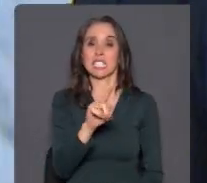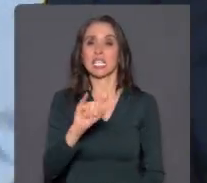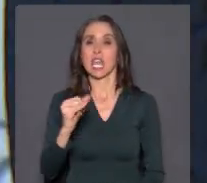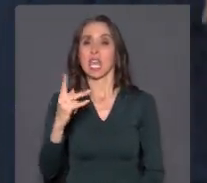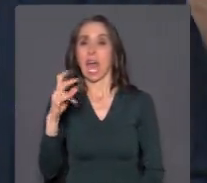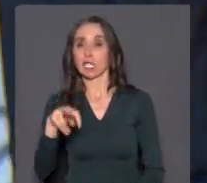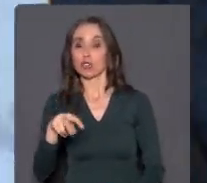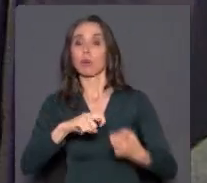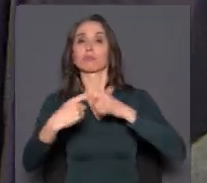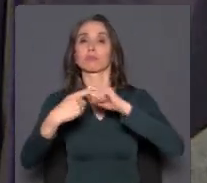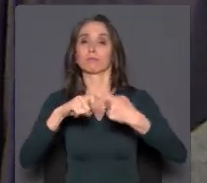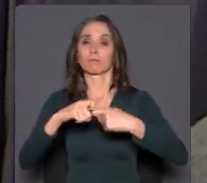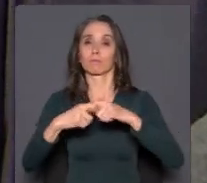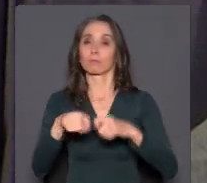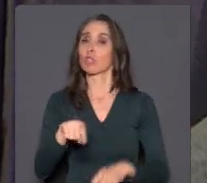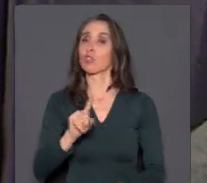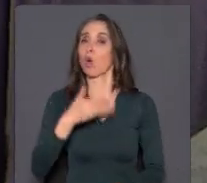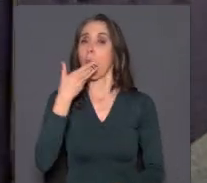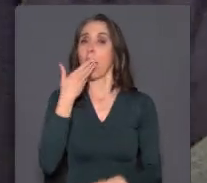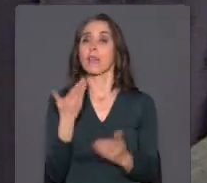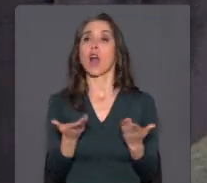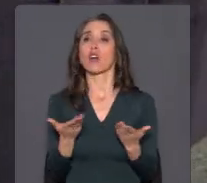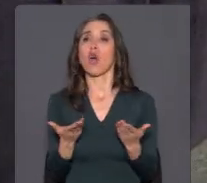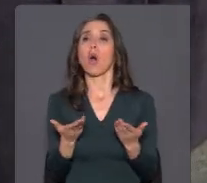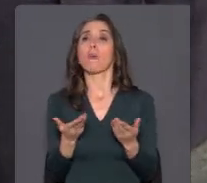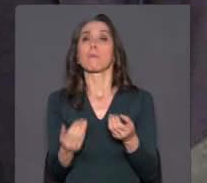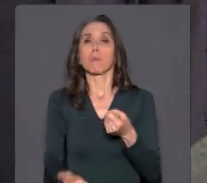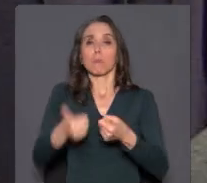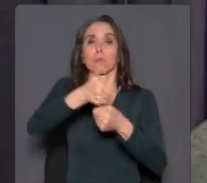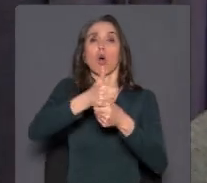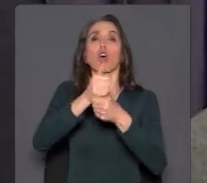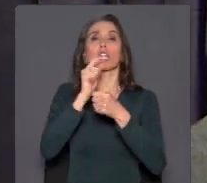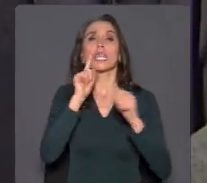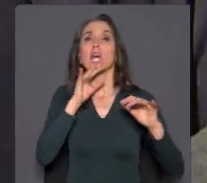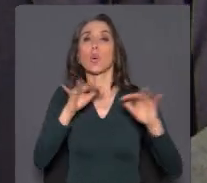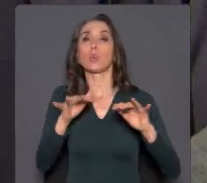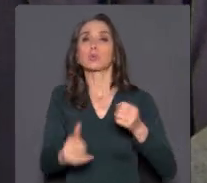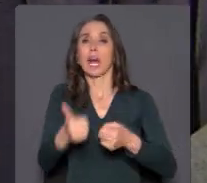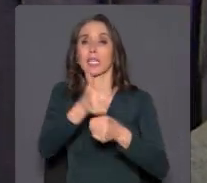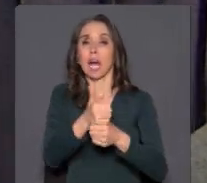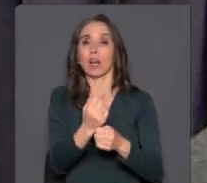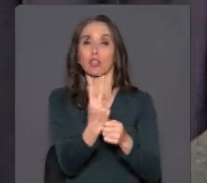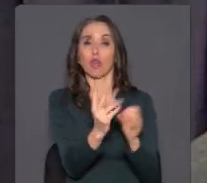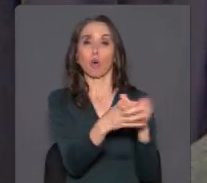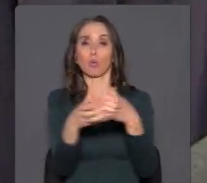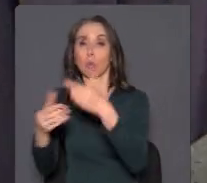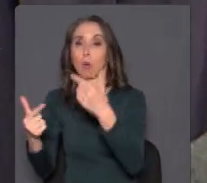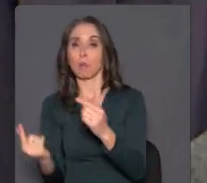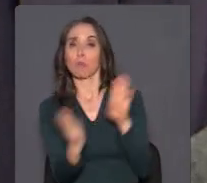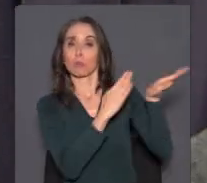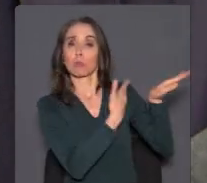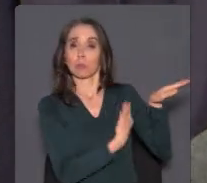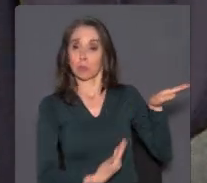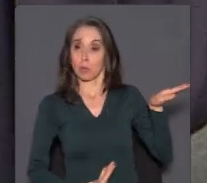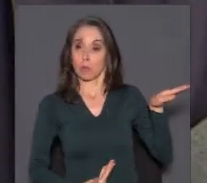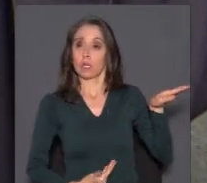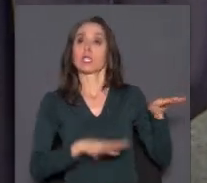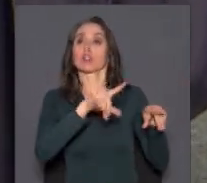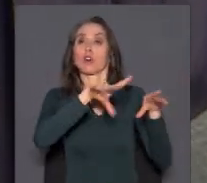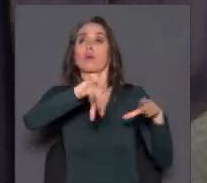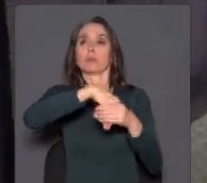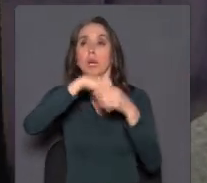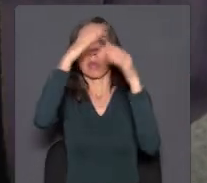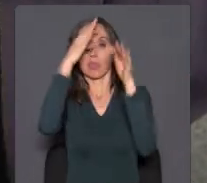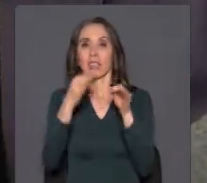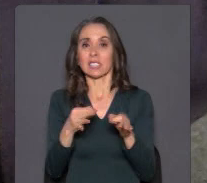el debate. Aquí no estamos hablando de cómo se ocupan los espacios, estamos hablando de cómo las dos coaliciones son parte de la toma de decisiones para